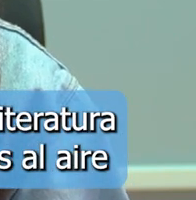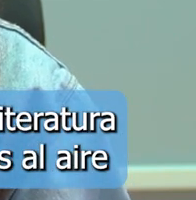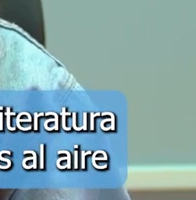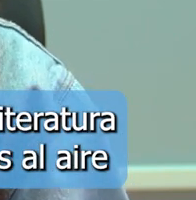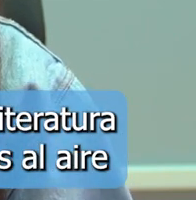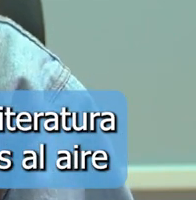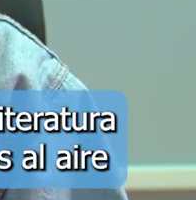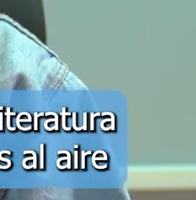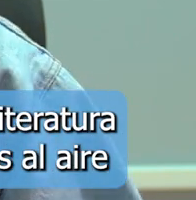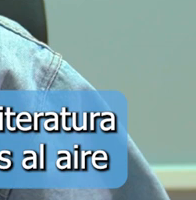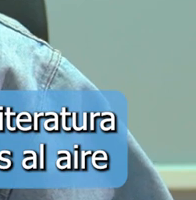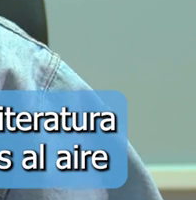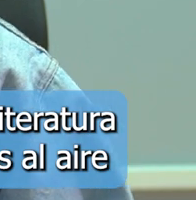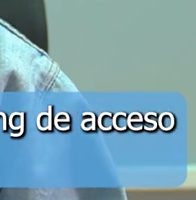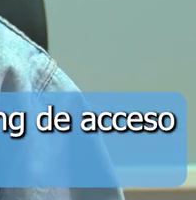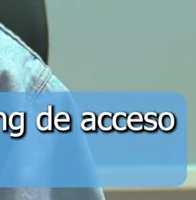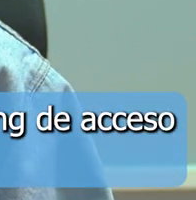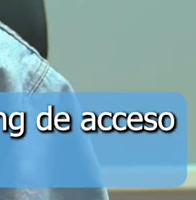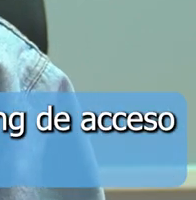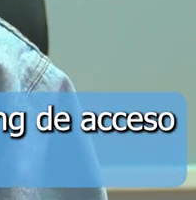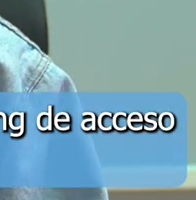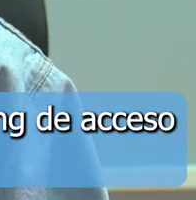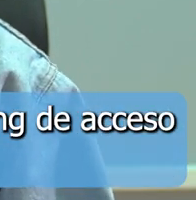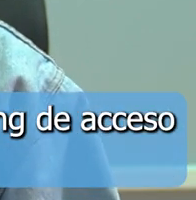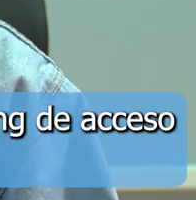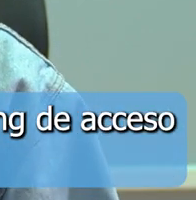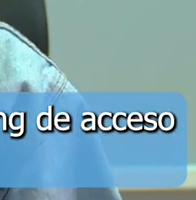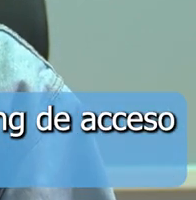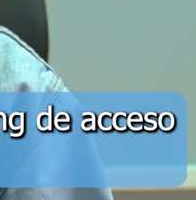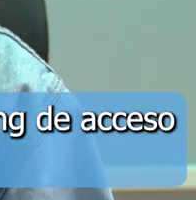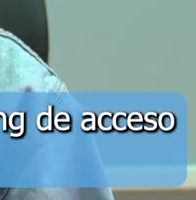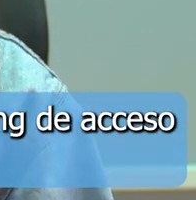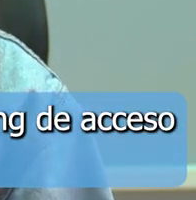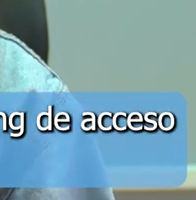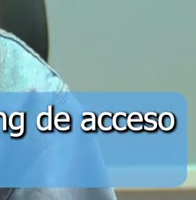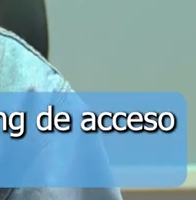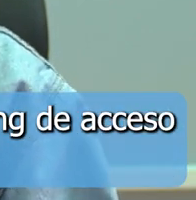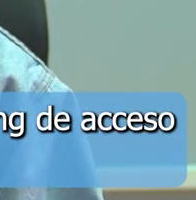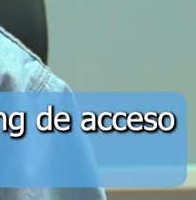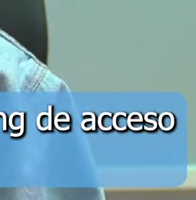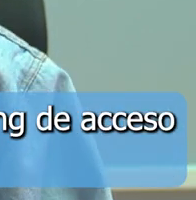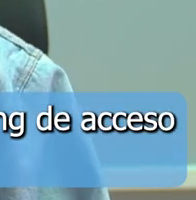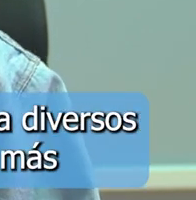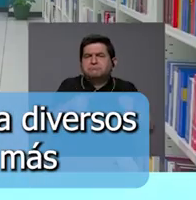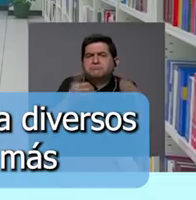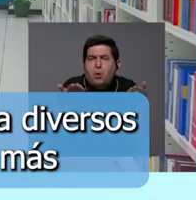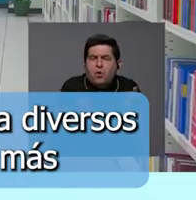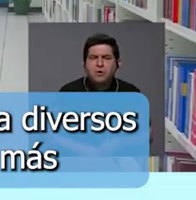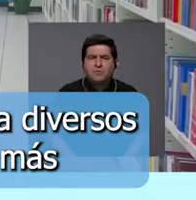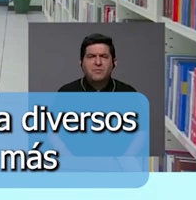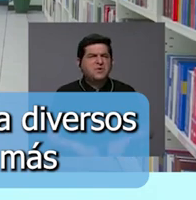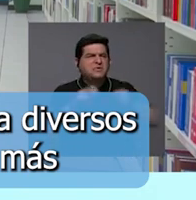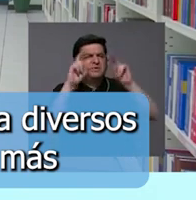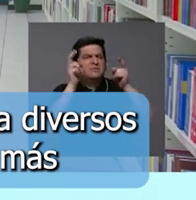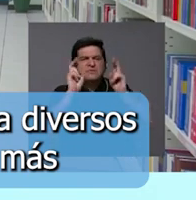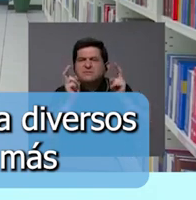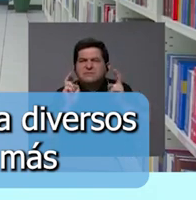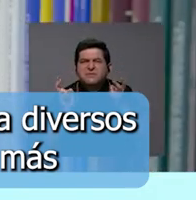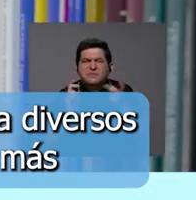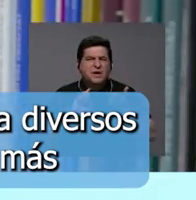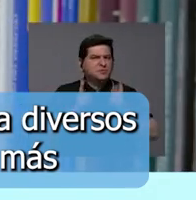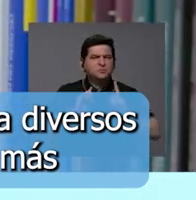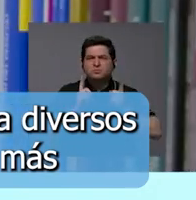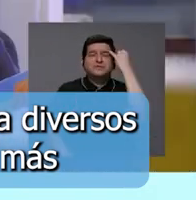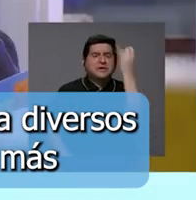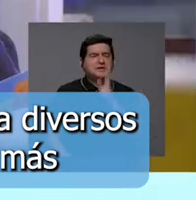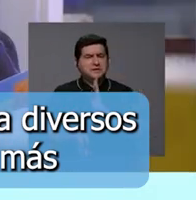literatura costarricense, puedes ver Libros al Aire en UCRQ, la plataforma de streaming de acceso libre de 15 UCR. En este programa se entrevistan a diversos